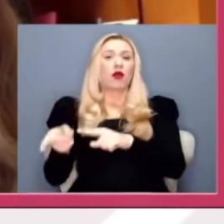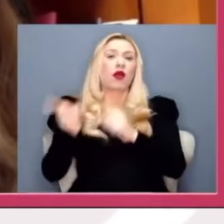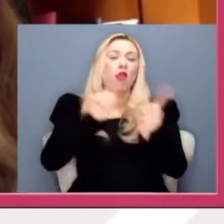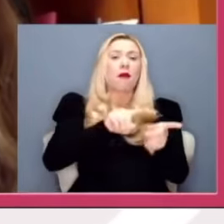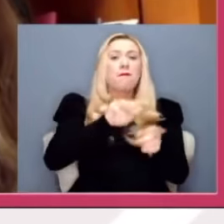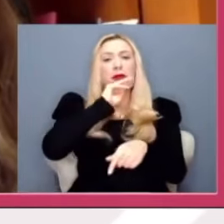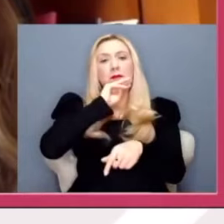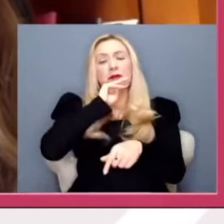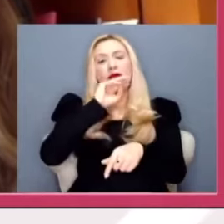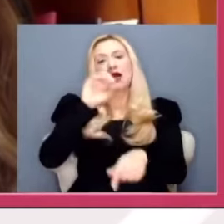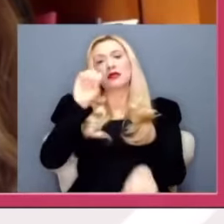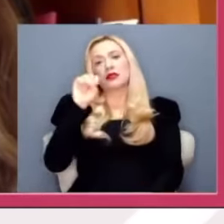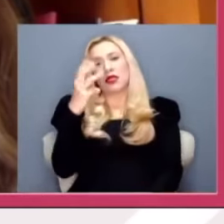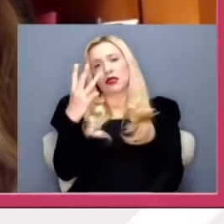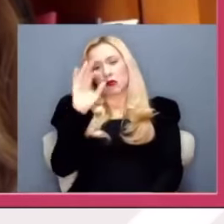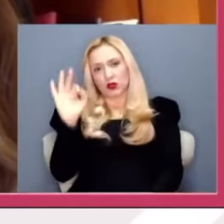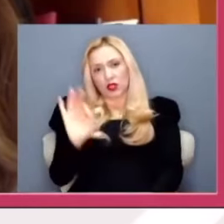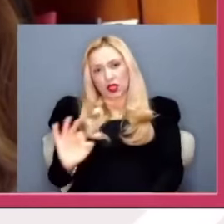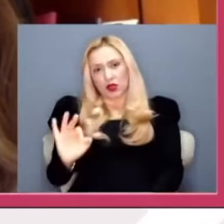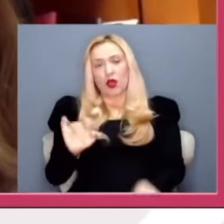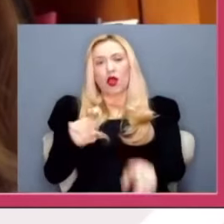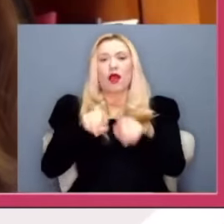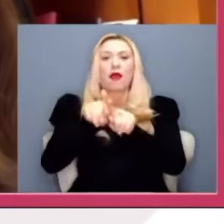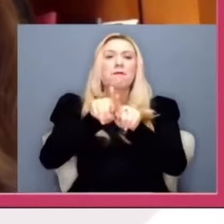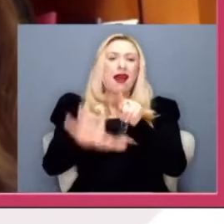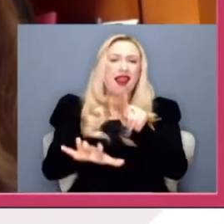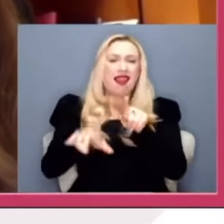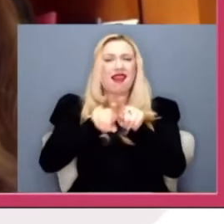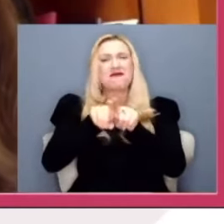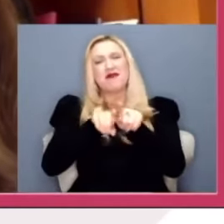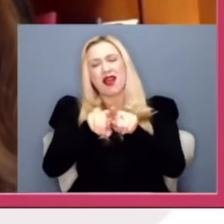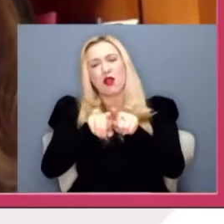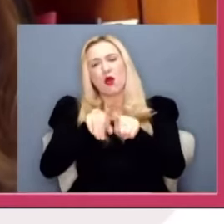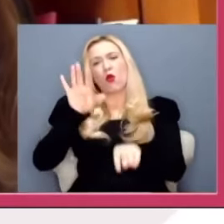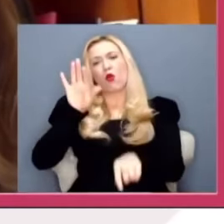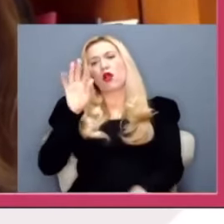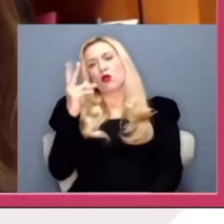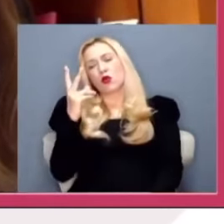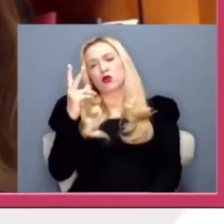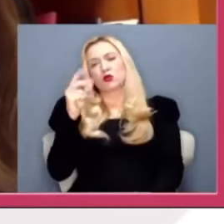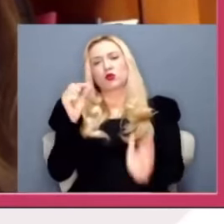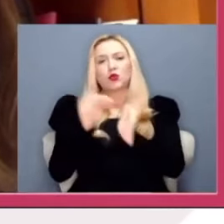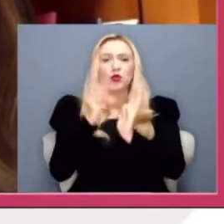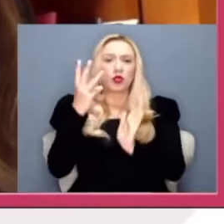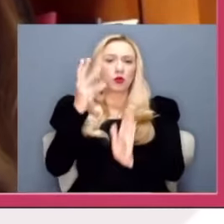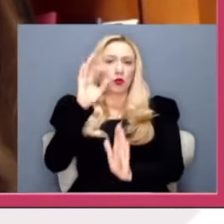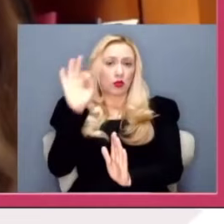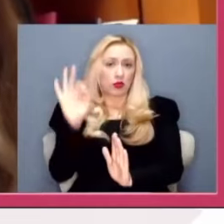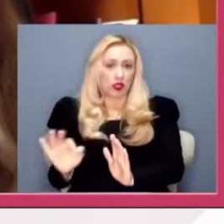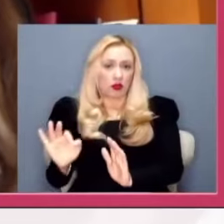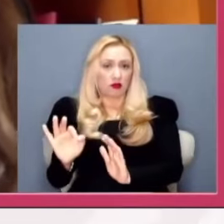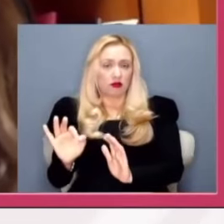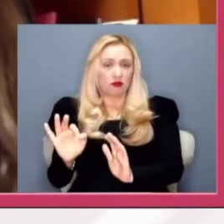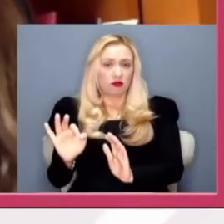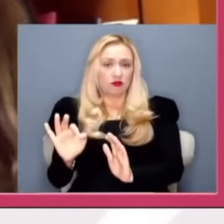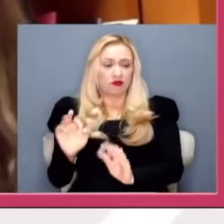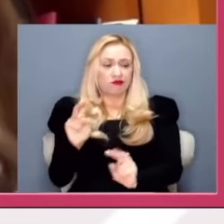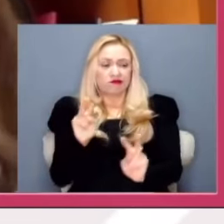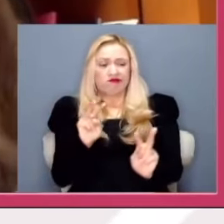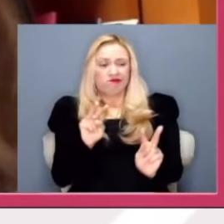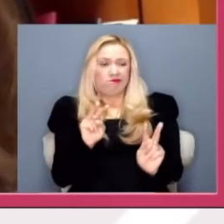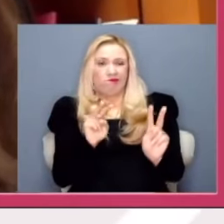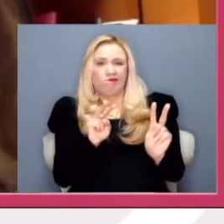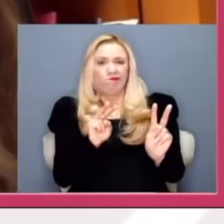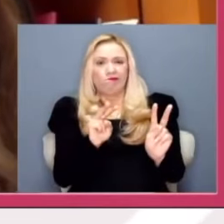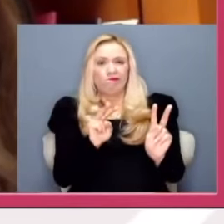con un 63%, las hermanas y los hermanos con un 42.3%. Tras más de un